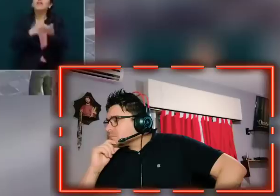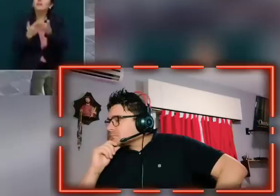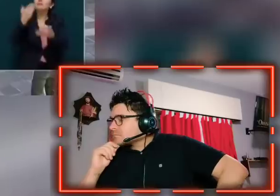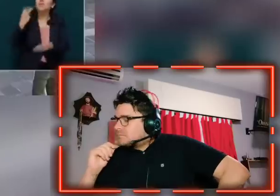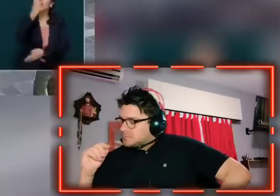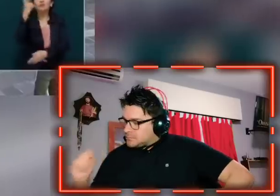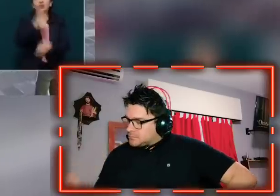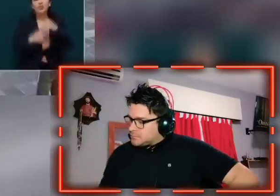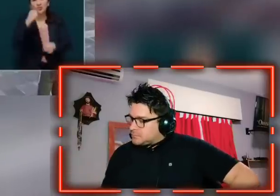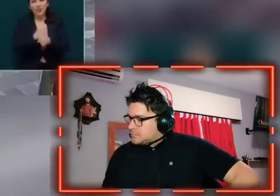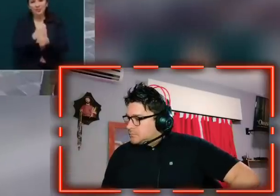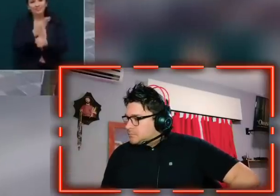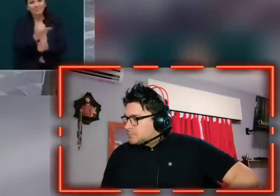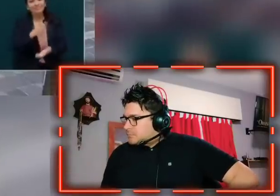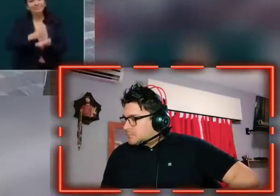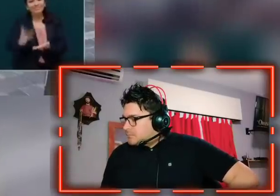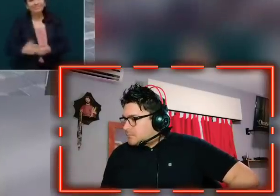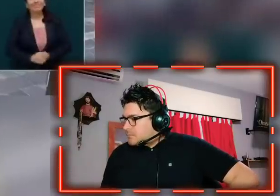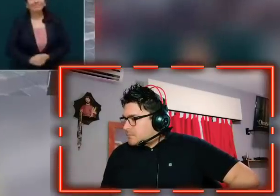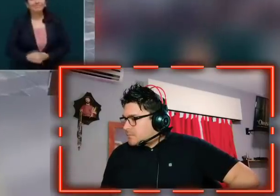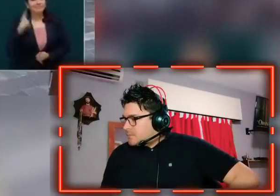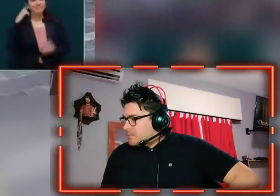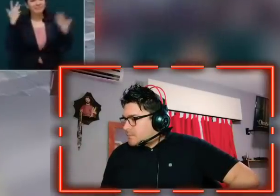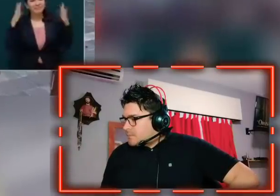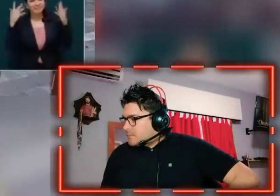Muchas gracias.